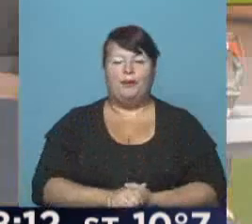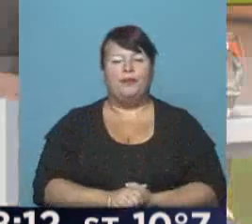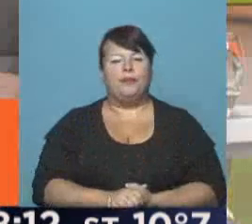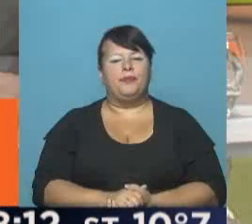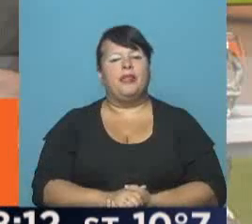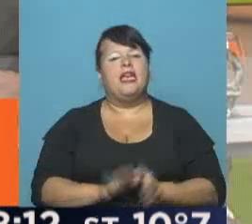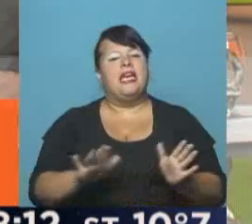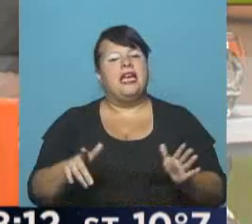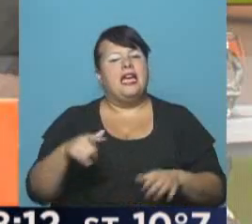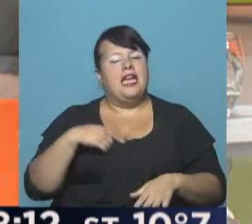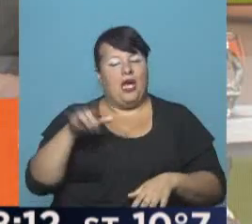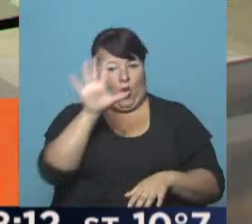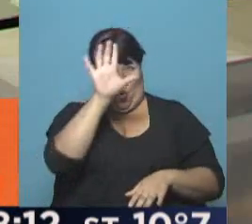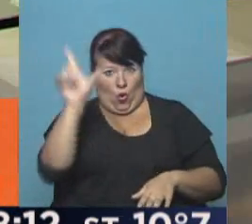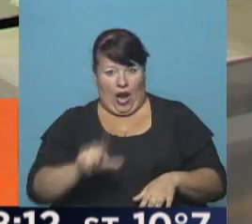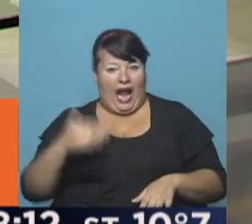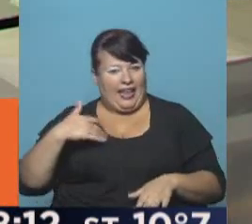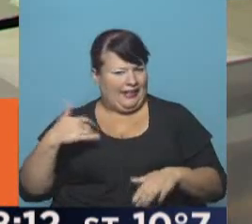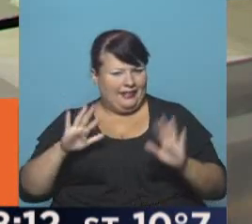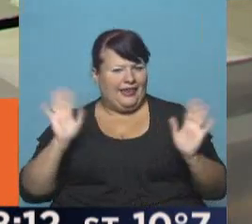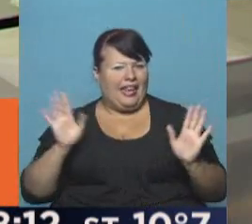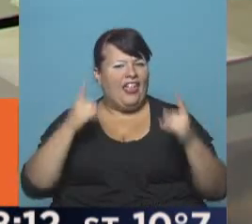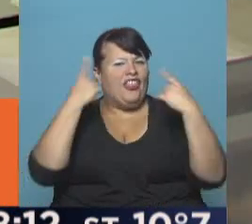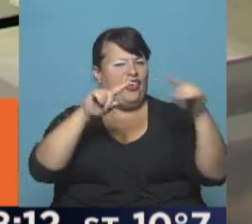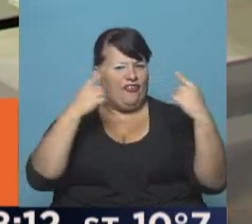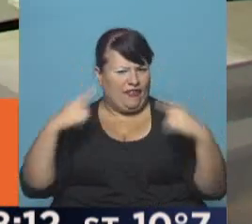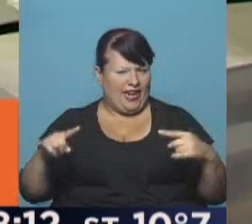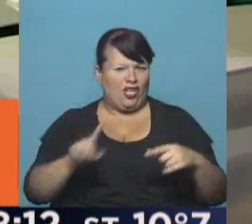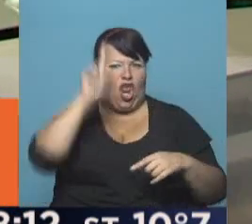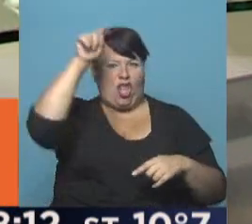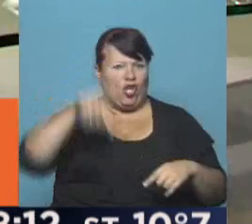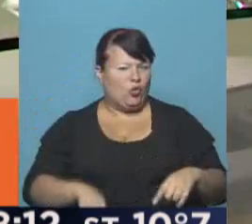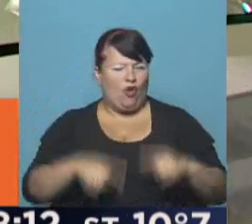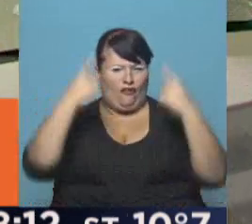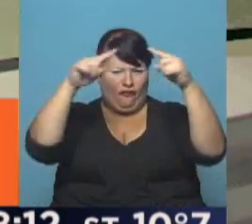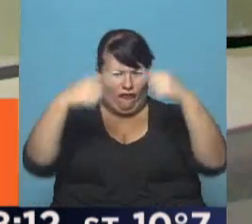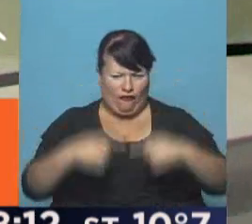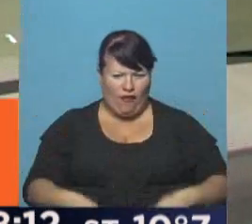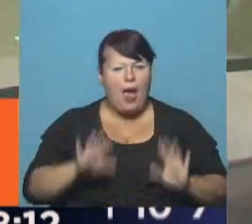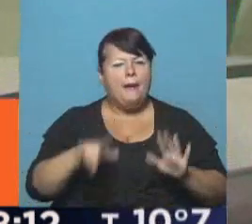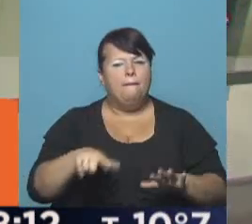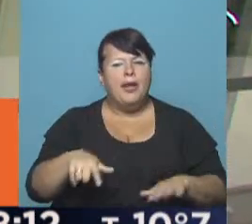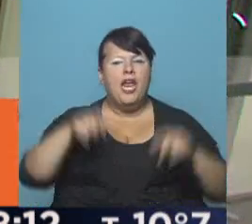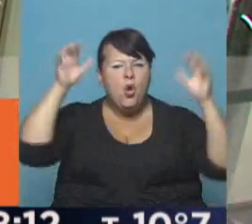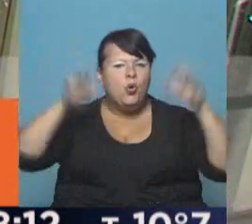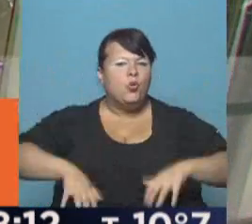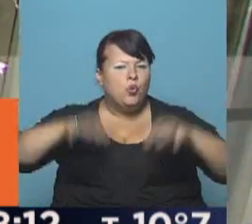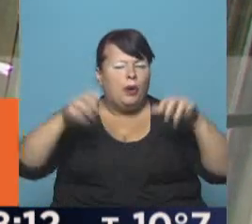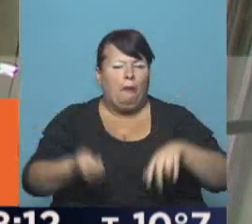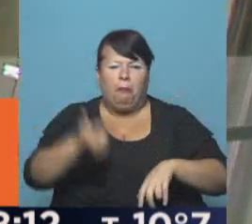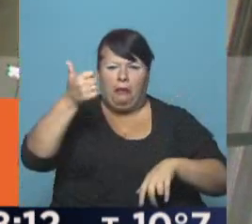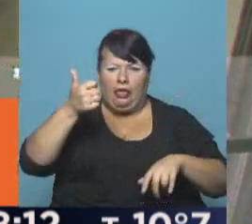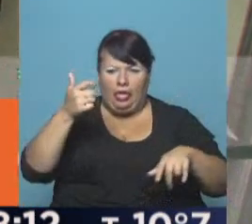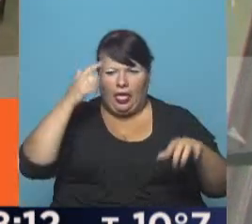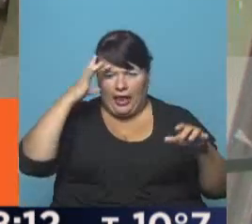las en nuestra geografía es disímil es bien diferente de norte a sur pero en este caso la cantidad de agua caída en tan poco tiempo